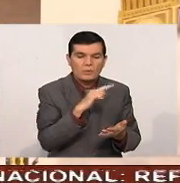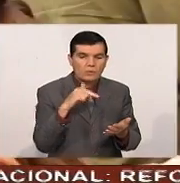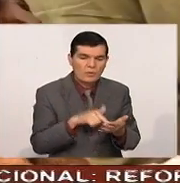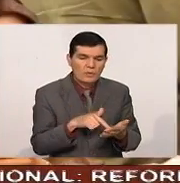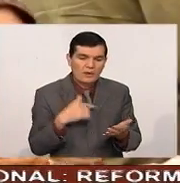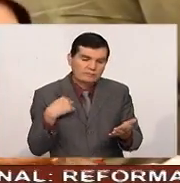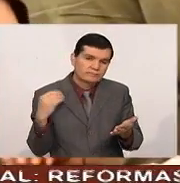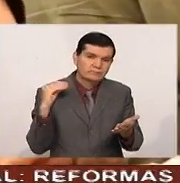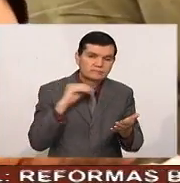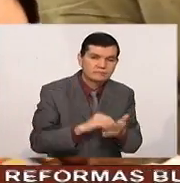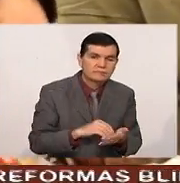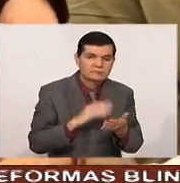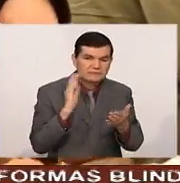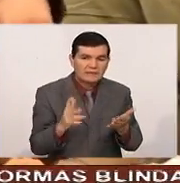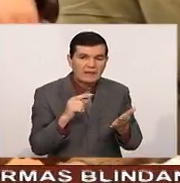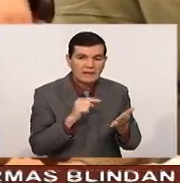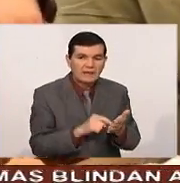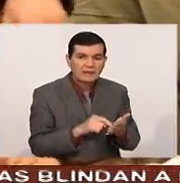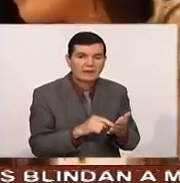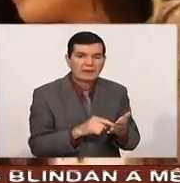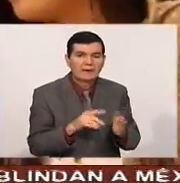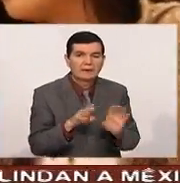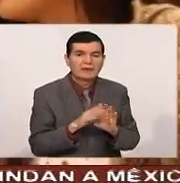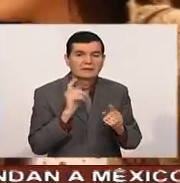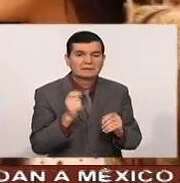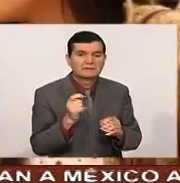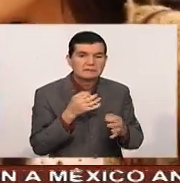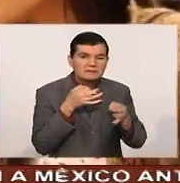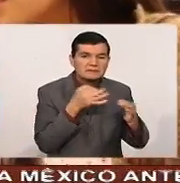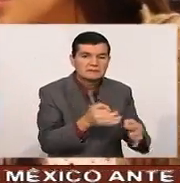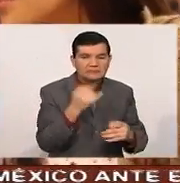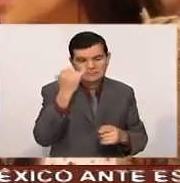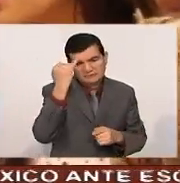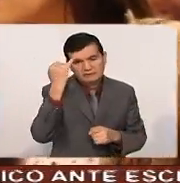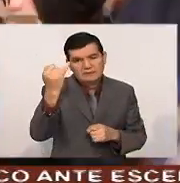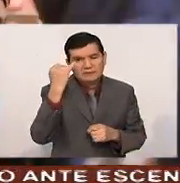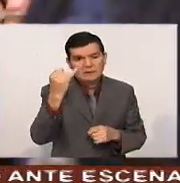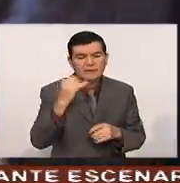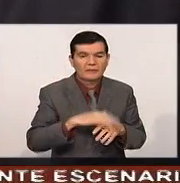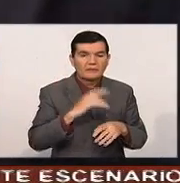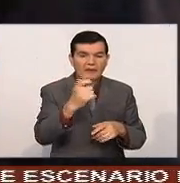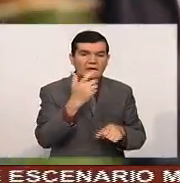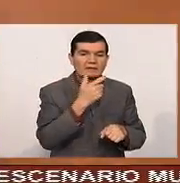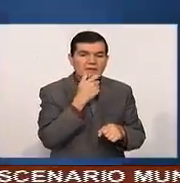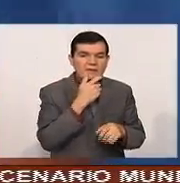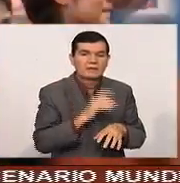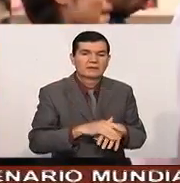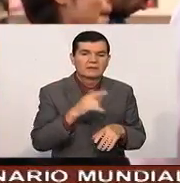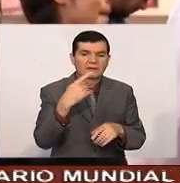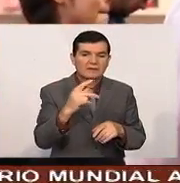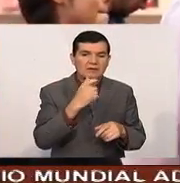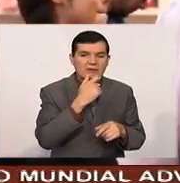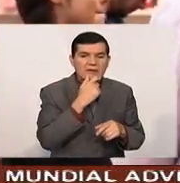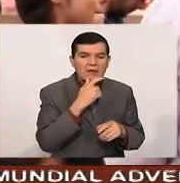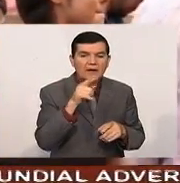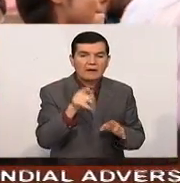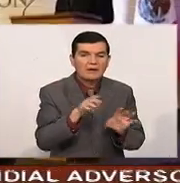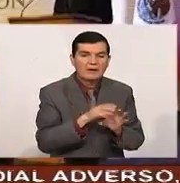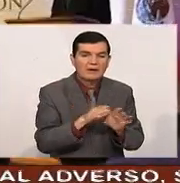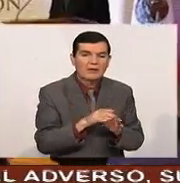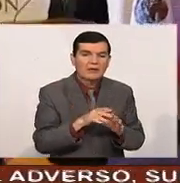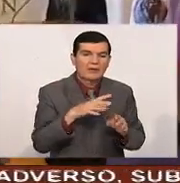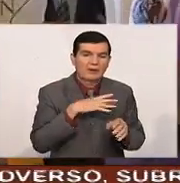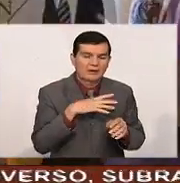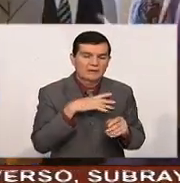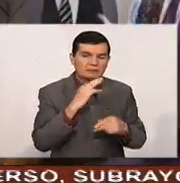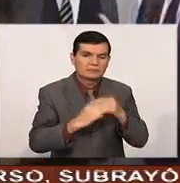lugar preferente en la ideología británica, en la cosmovisión británica, en la concepción